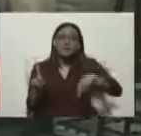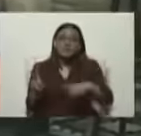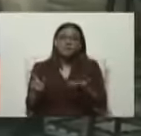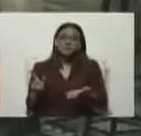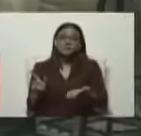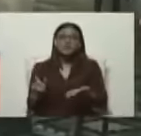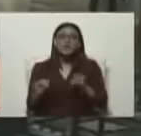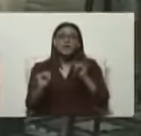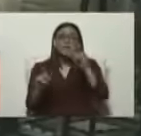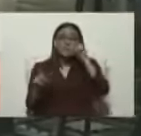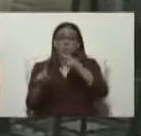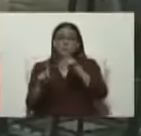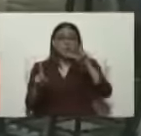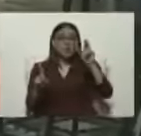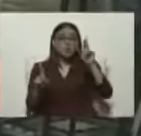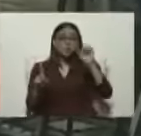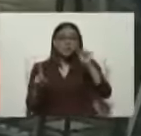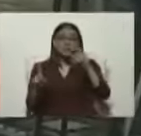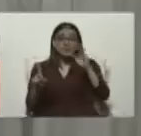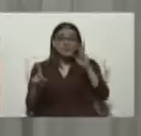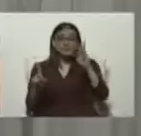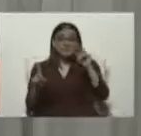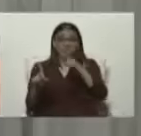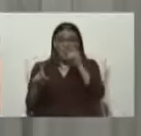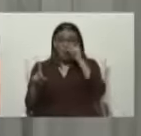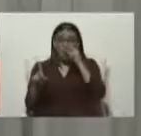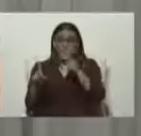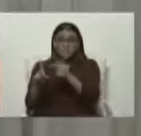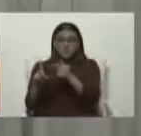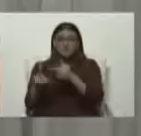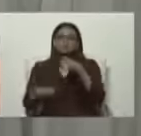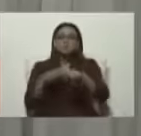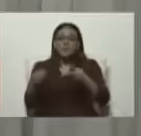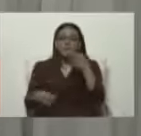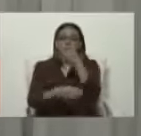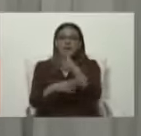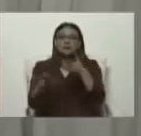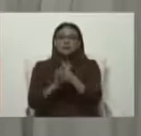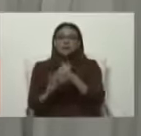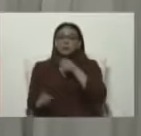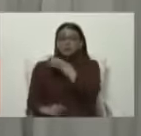Luis Brito García estuvo en un programa